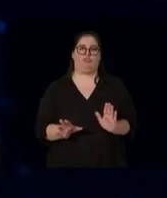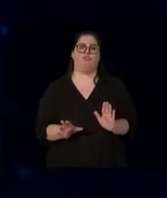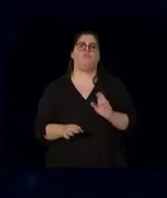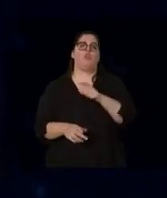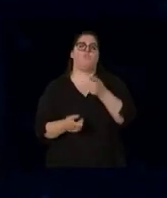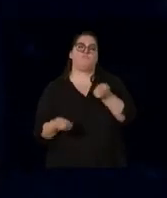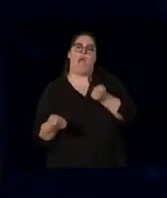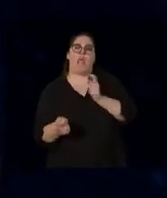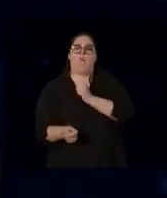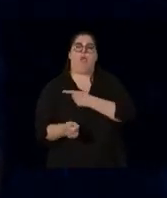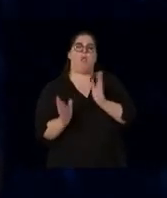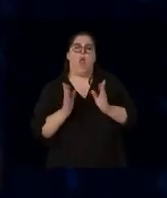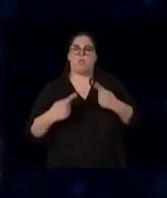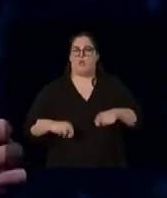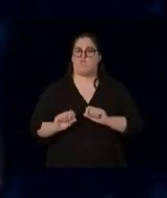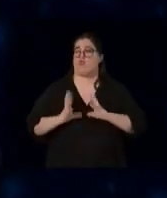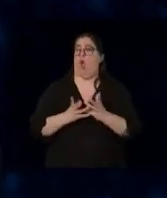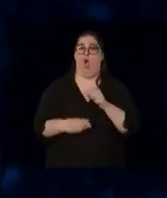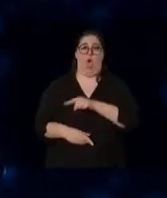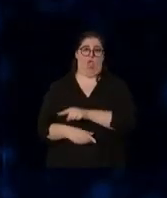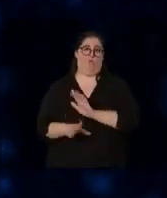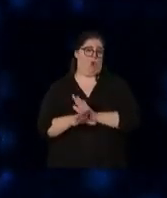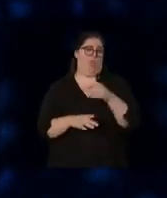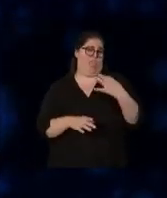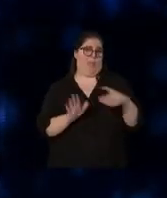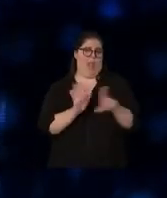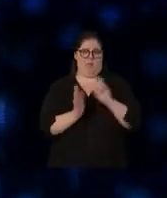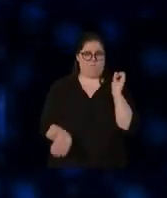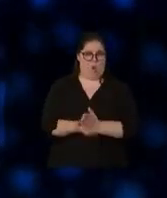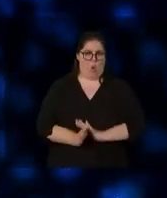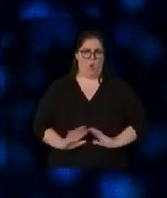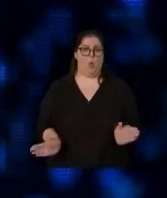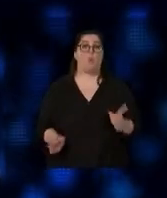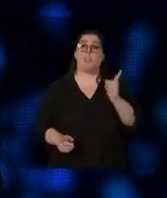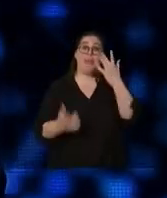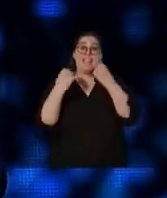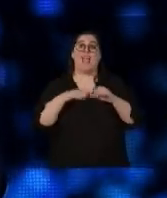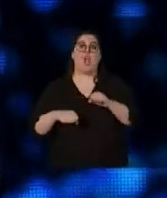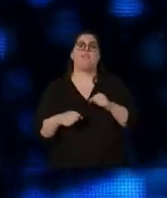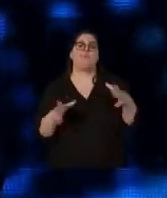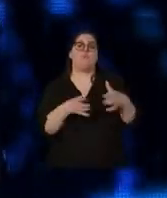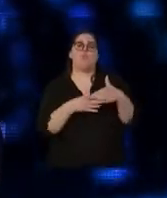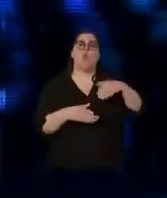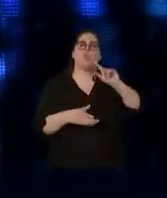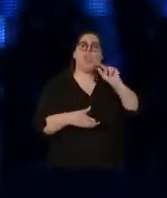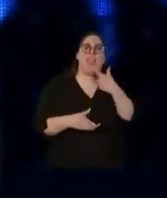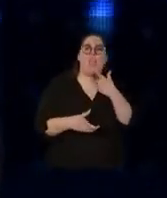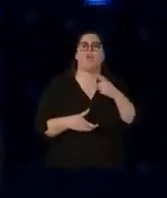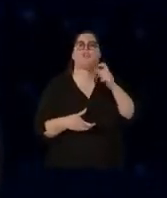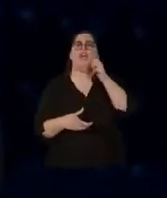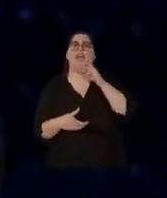el monopolio de la violencia le vale todo el peso de la ley. Pero también los terroristas de Montoneros, los terroristas del